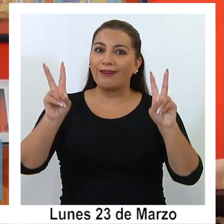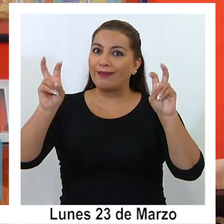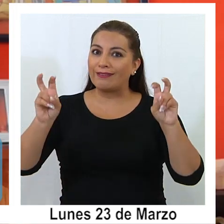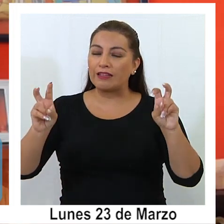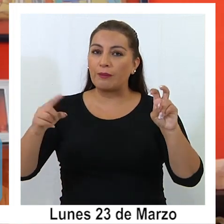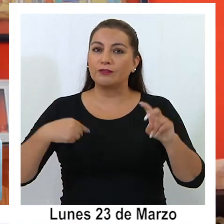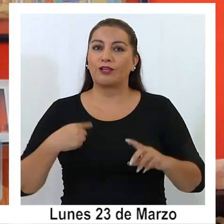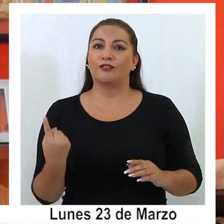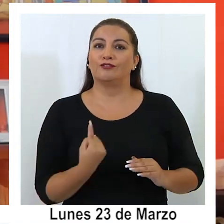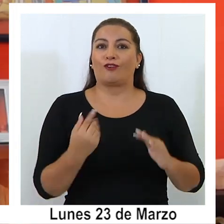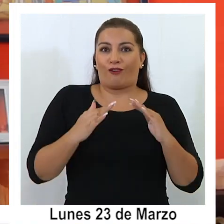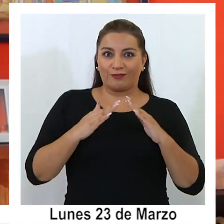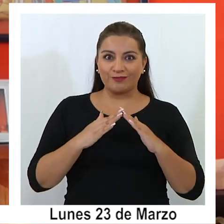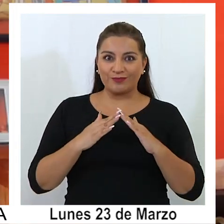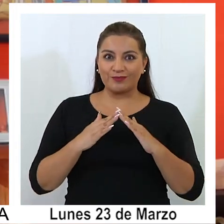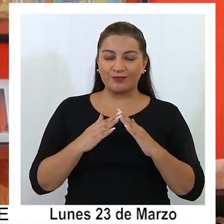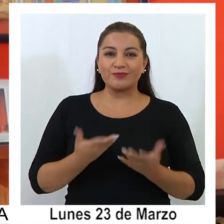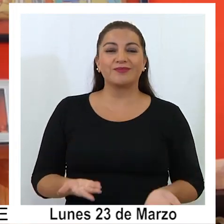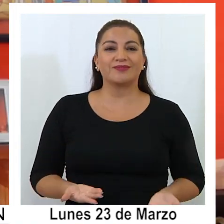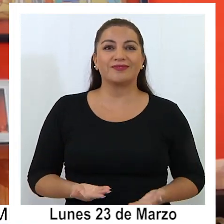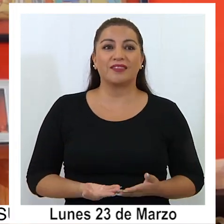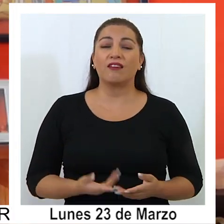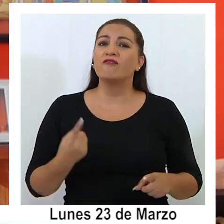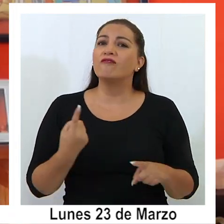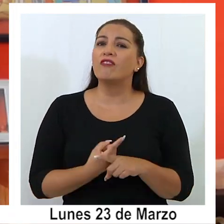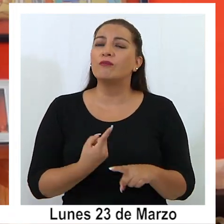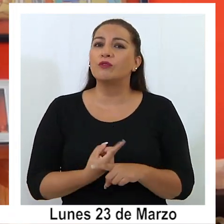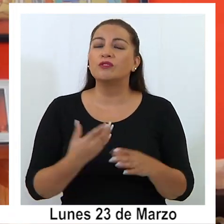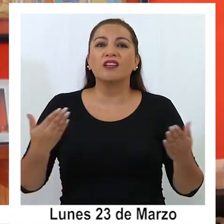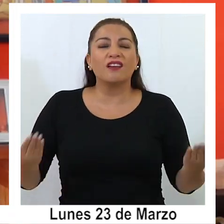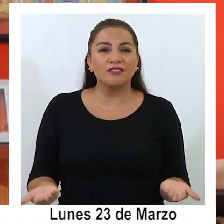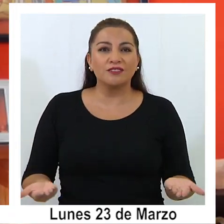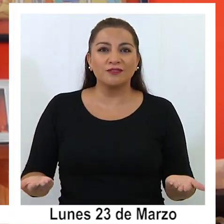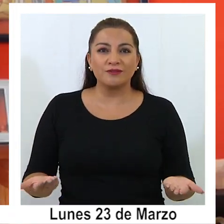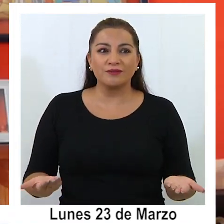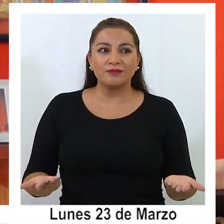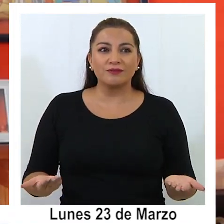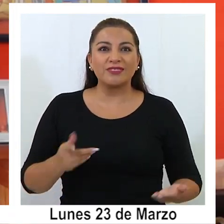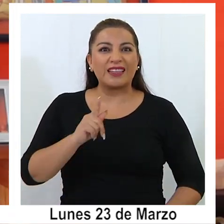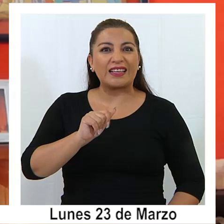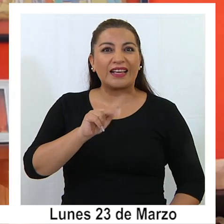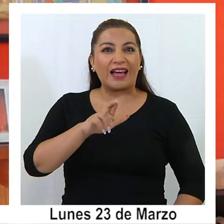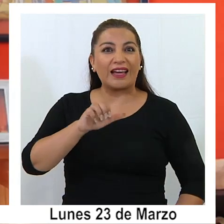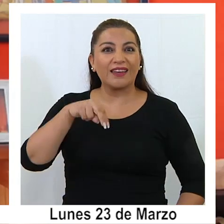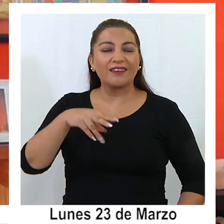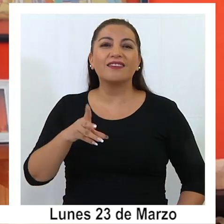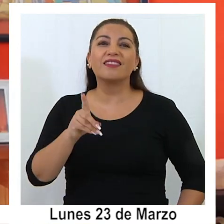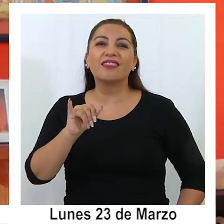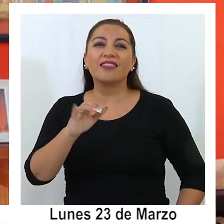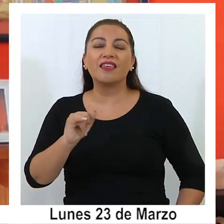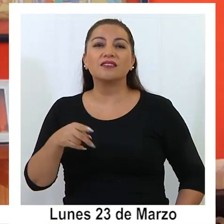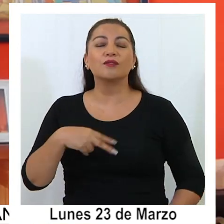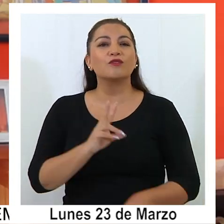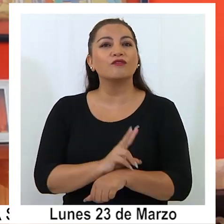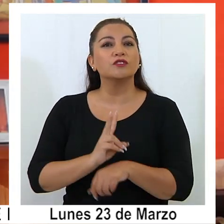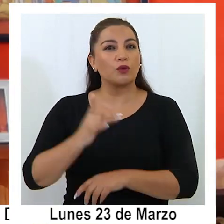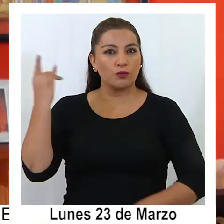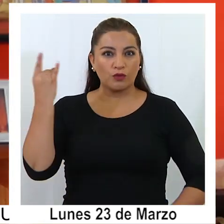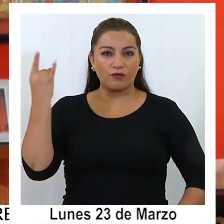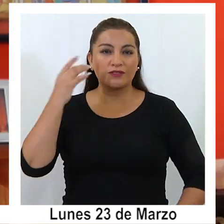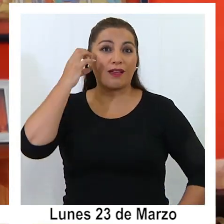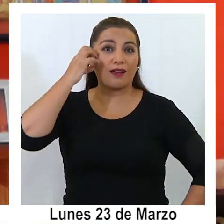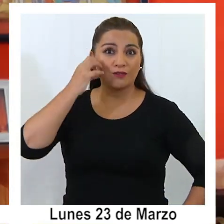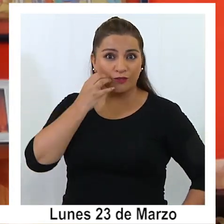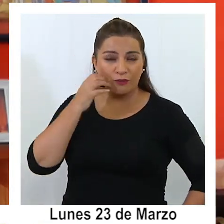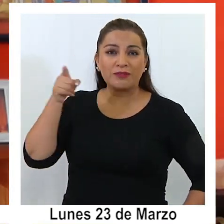el aislamiento social. Vamos a conversar en este minuto con Karen Díaz, quien es académica de la Universidad